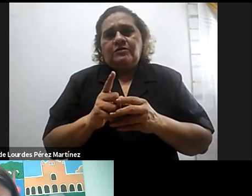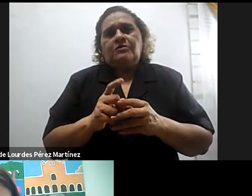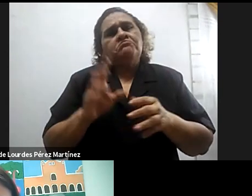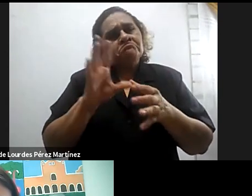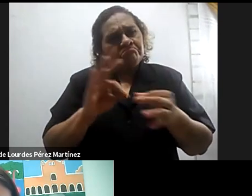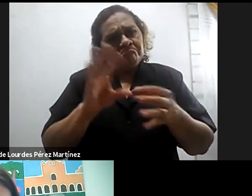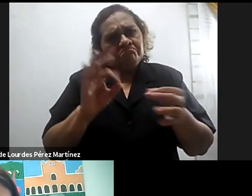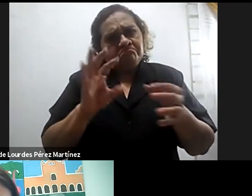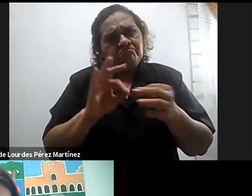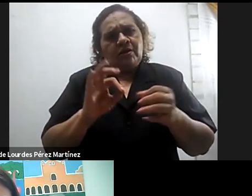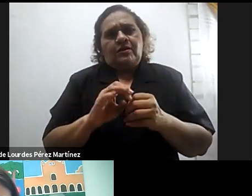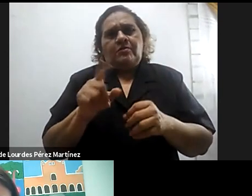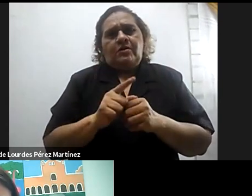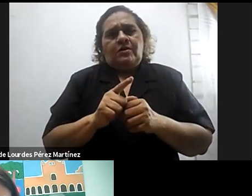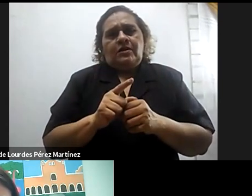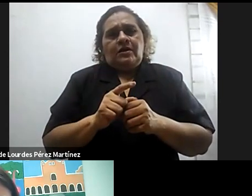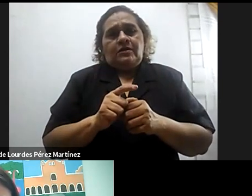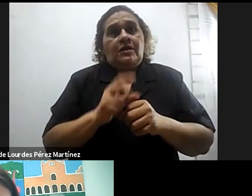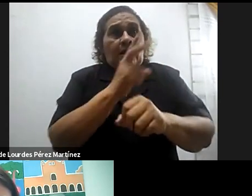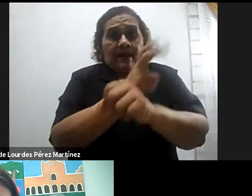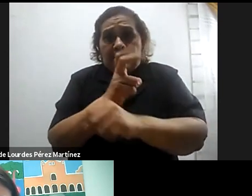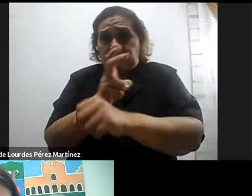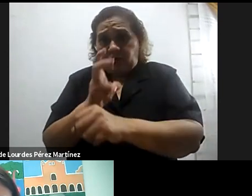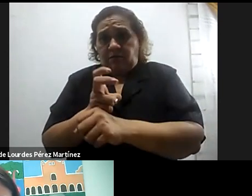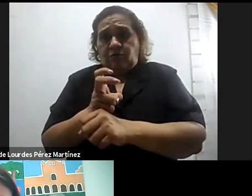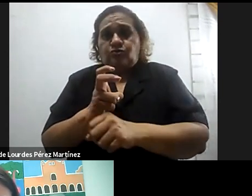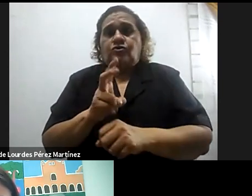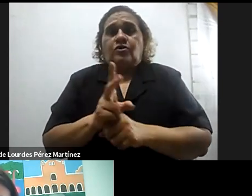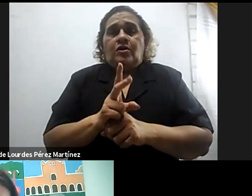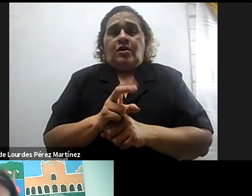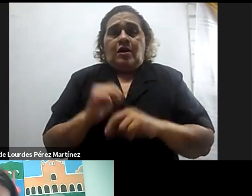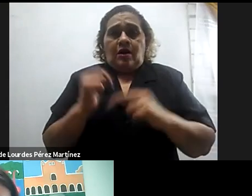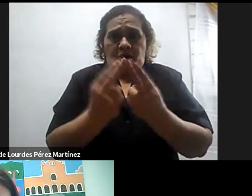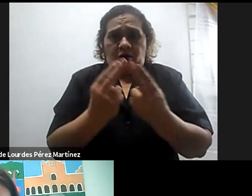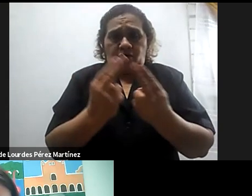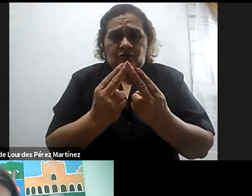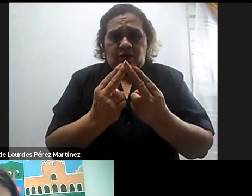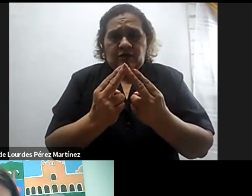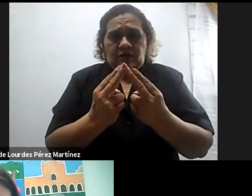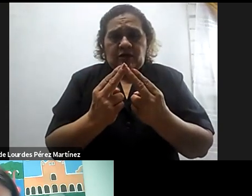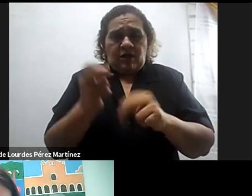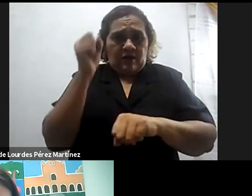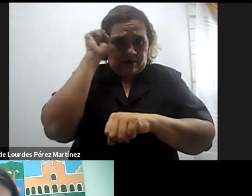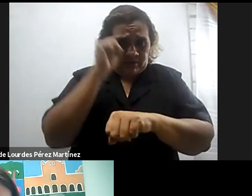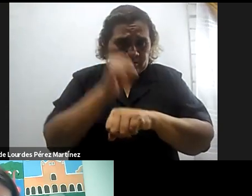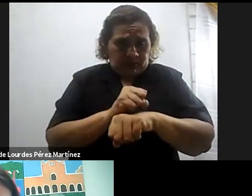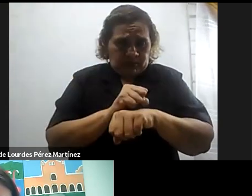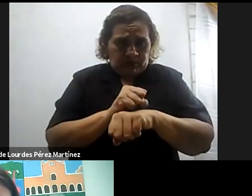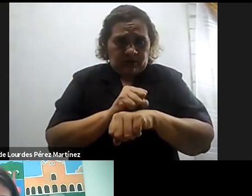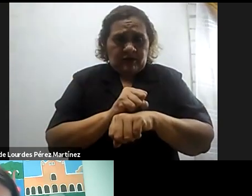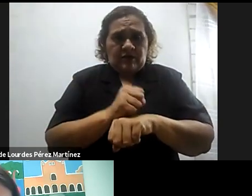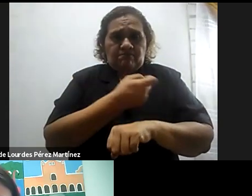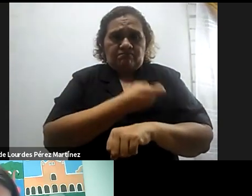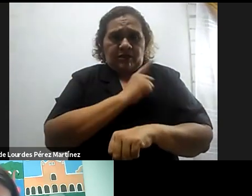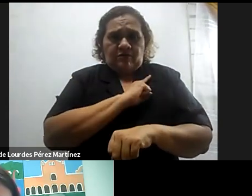al público general, así que pues les invitamos también a unirse a la página de las redes sociales de la Secretaría de